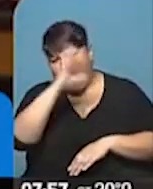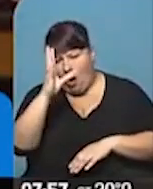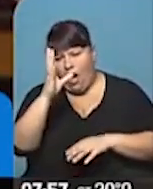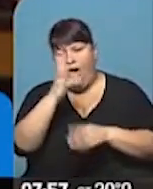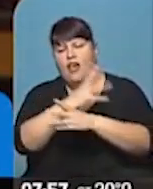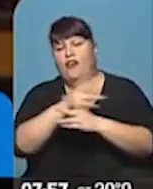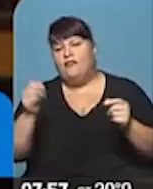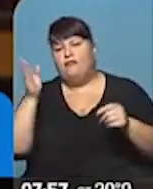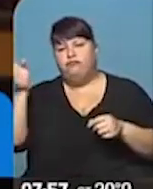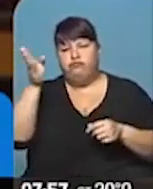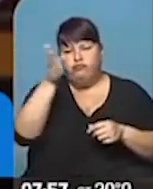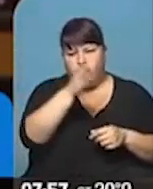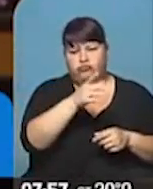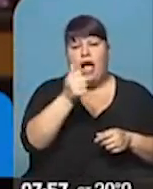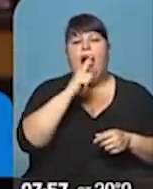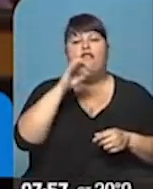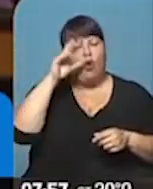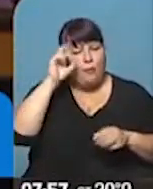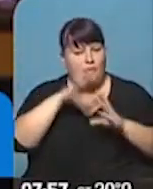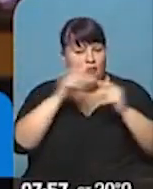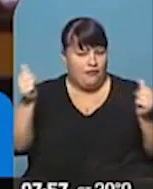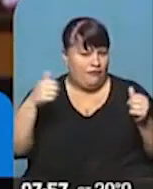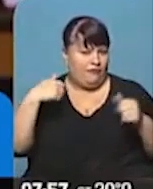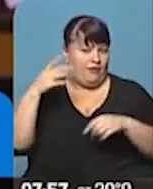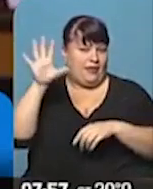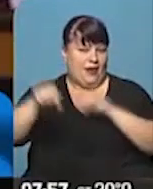a recorrer Alto Comedero y bueno, a seguir corriendo detrás